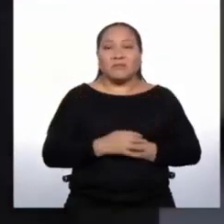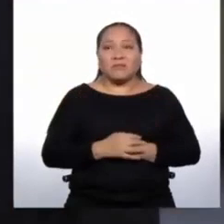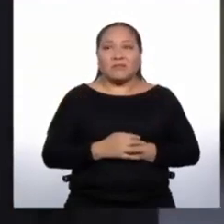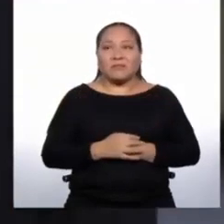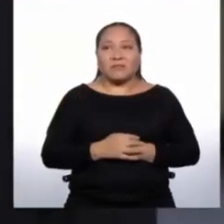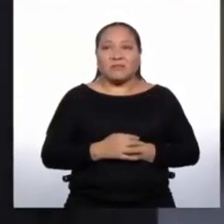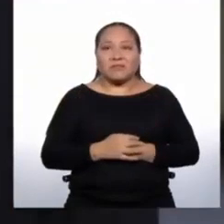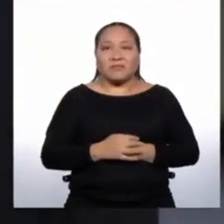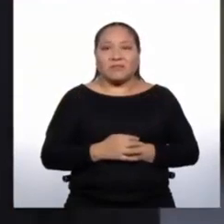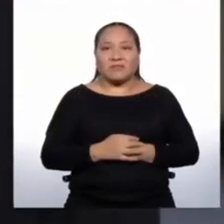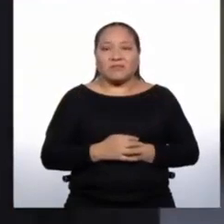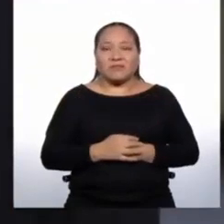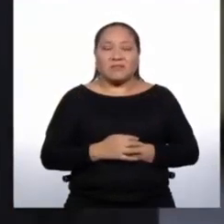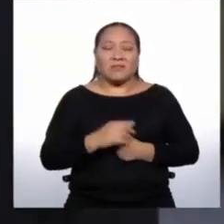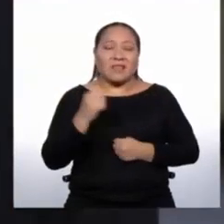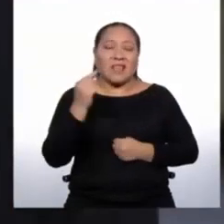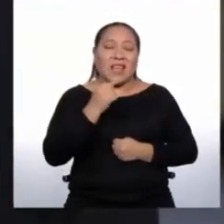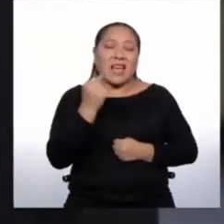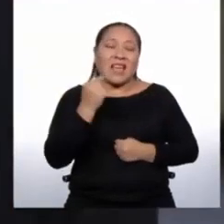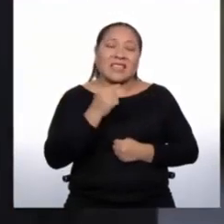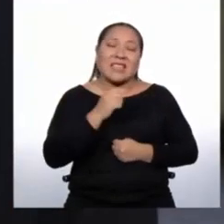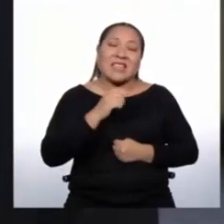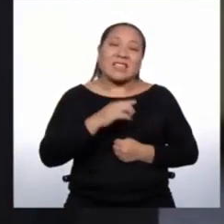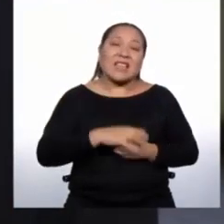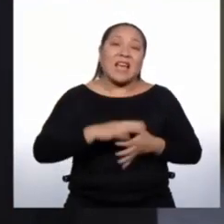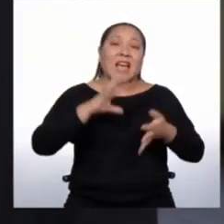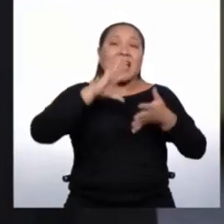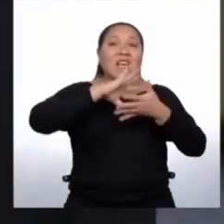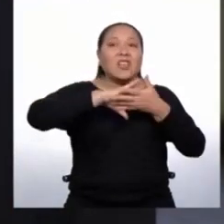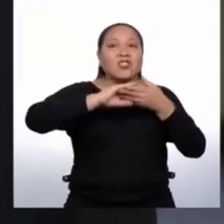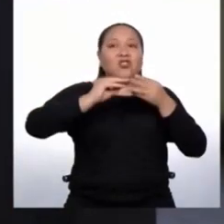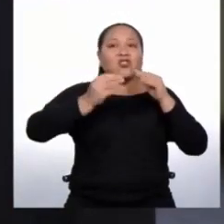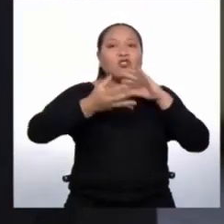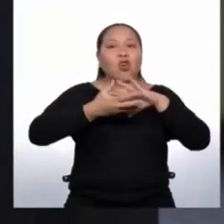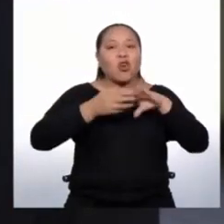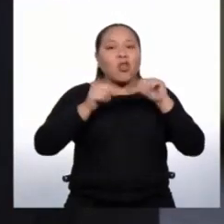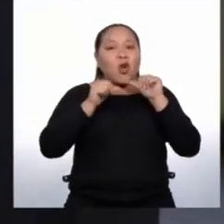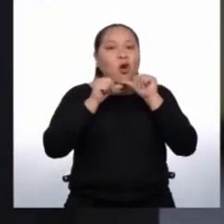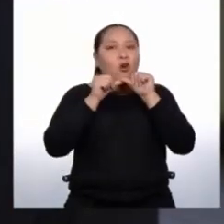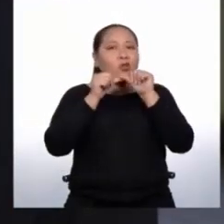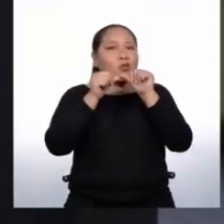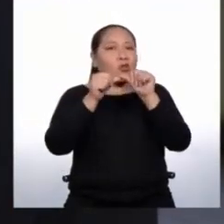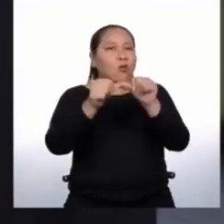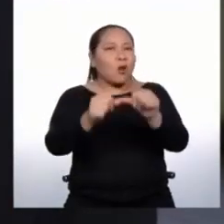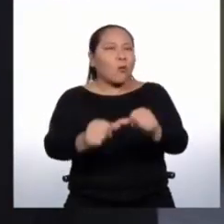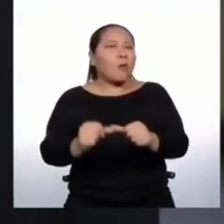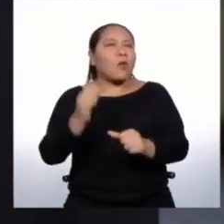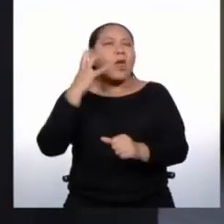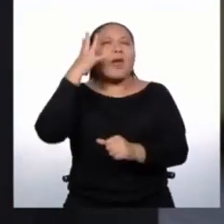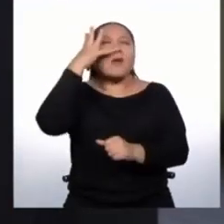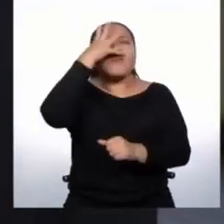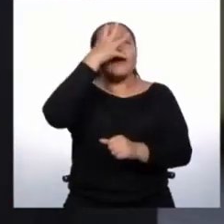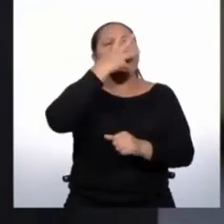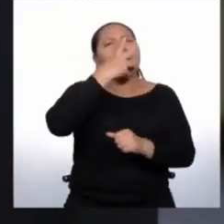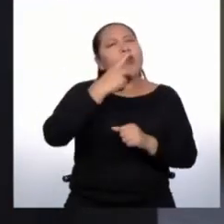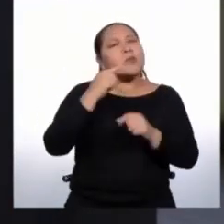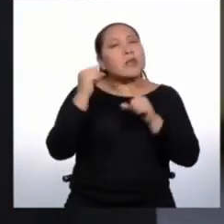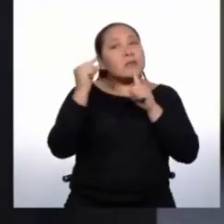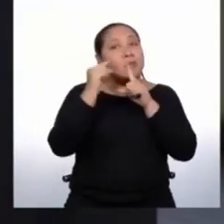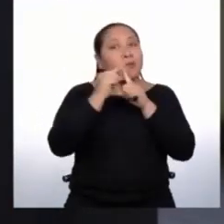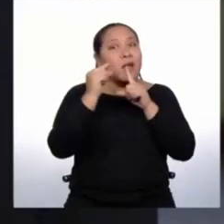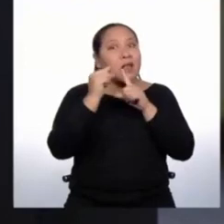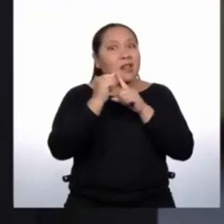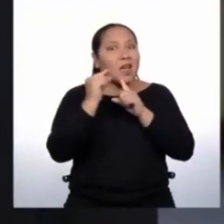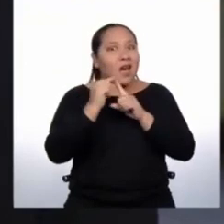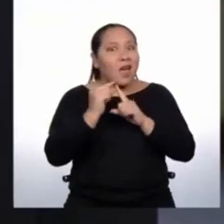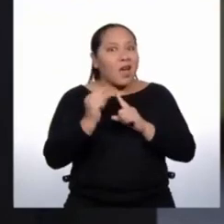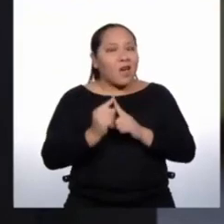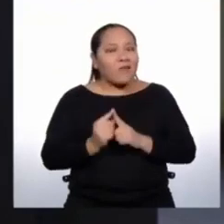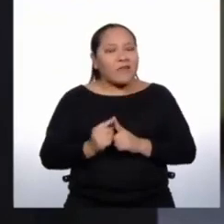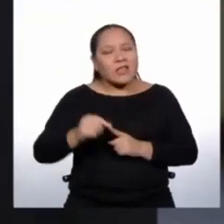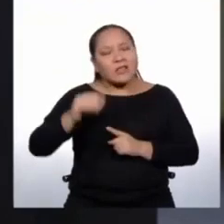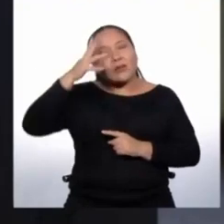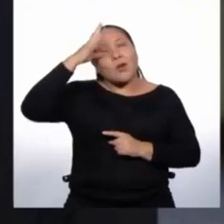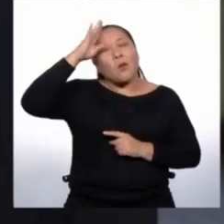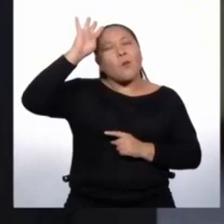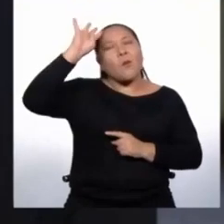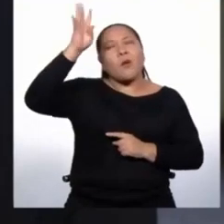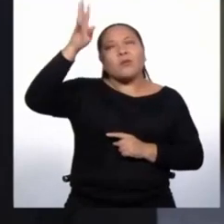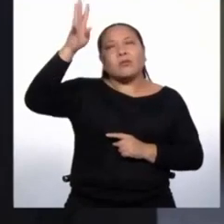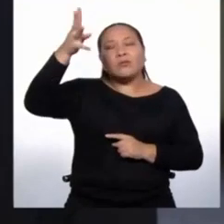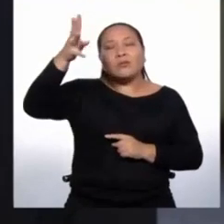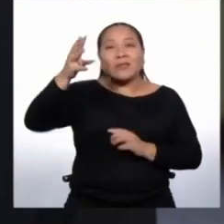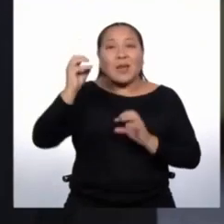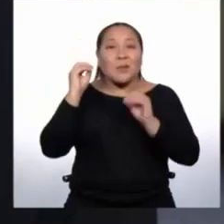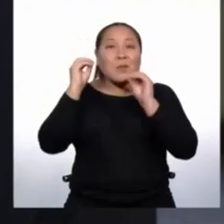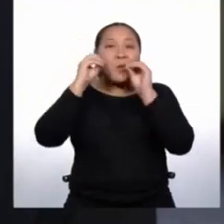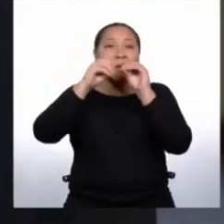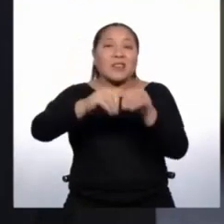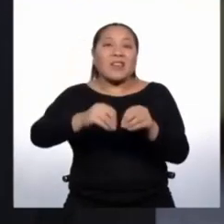Las tradiciones han durado en el tiempo casualmente por su virtud estética, por su belleza, por la capacidad imaginativa que inyecta